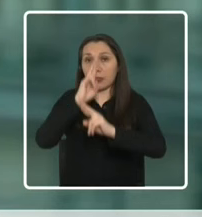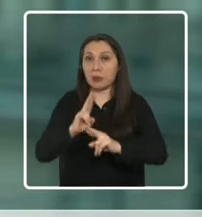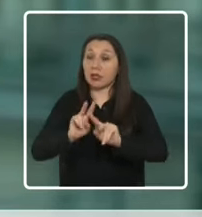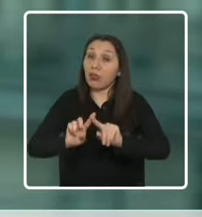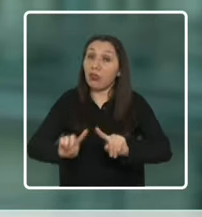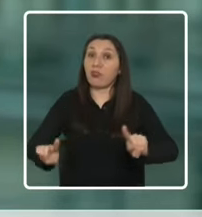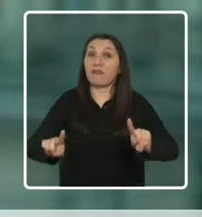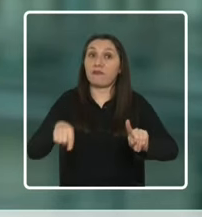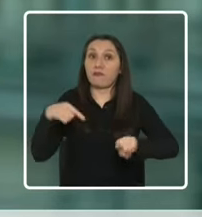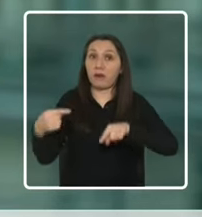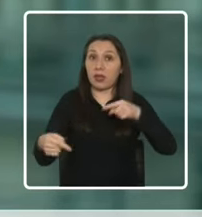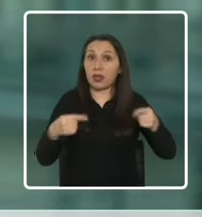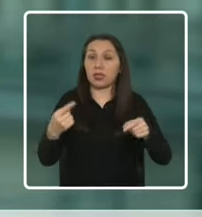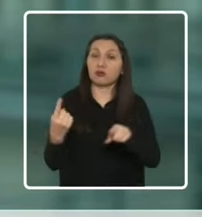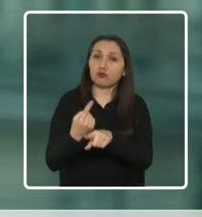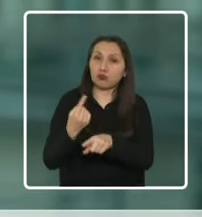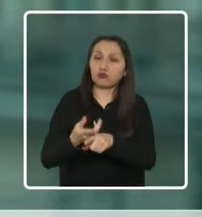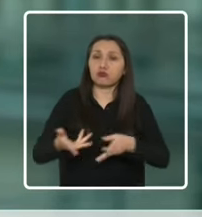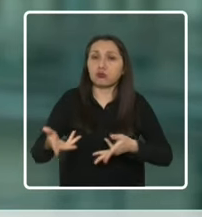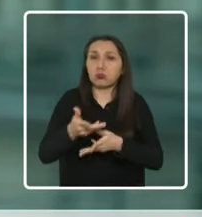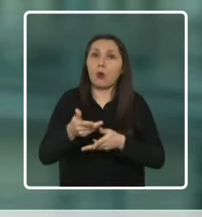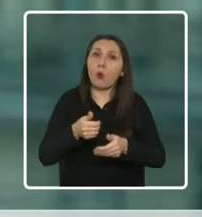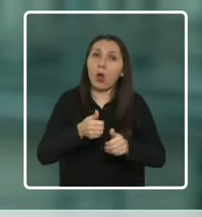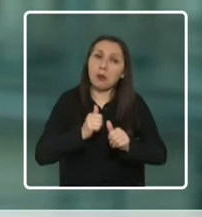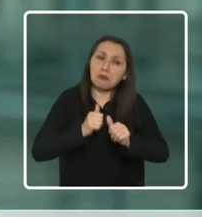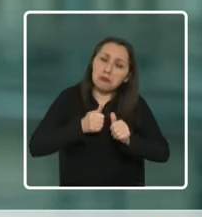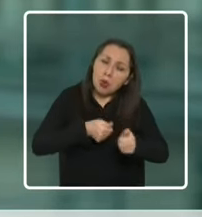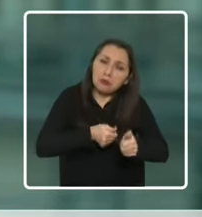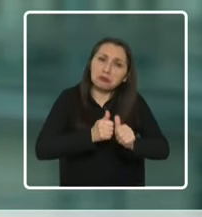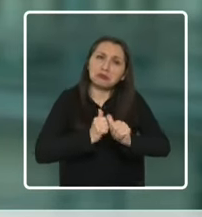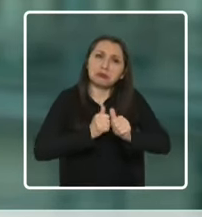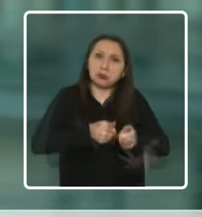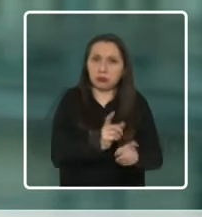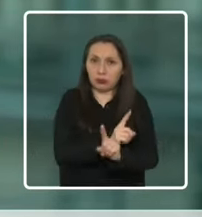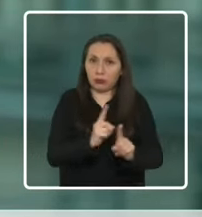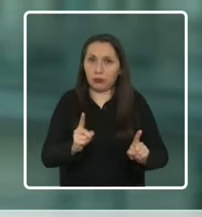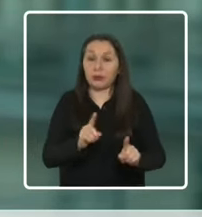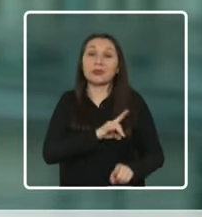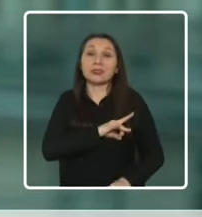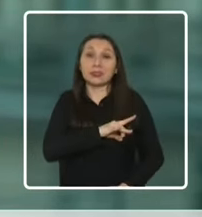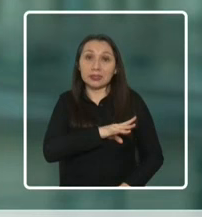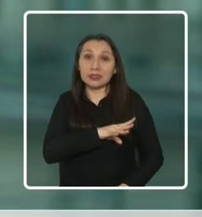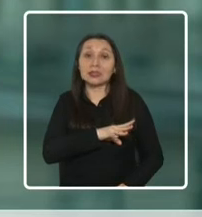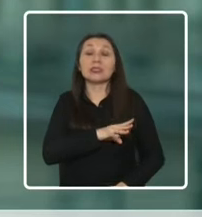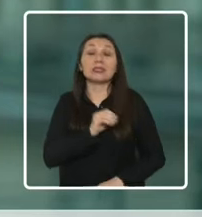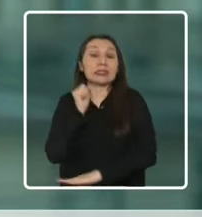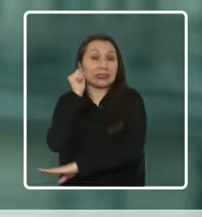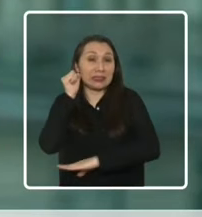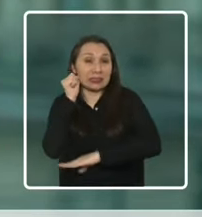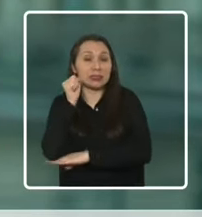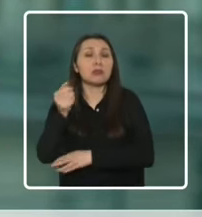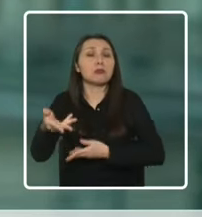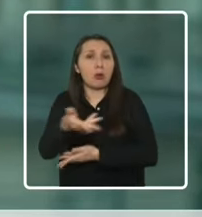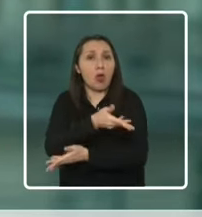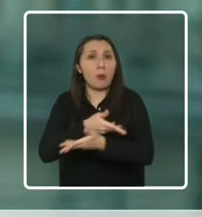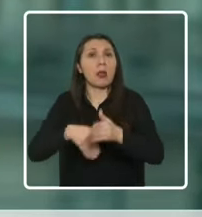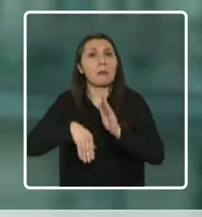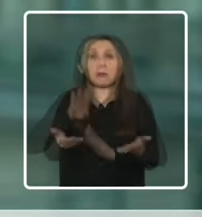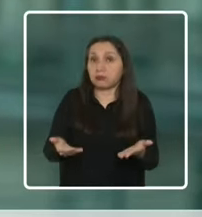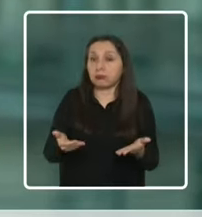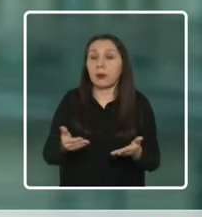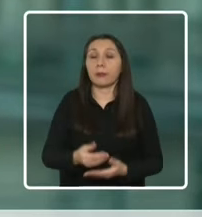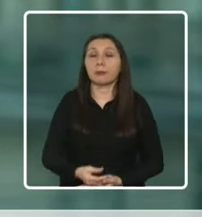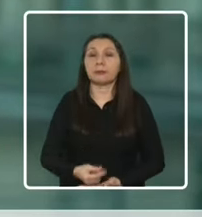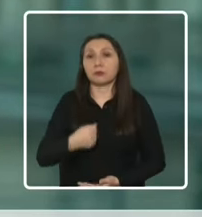de lo diferente, en diálogo para poder superar nuestras diferencias y no en agresión. En Chile esos principios son compartidos por la gran mayoría de la